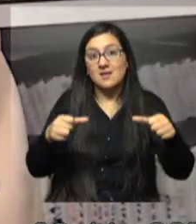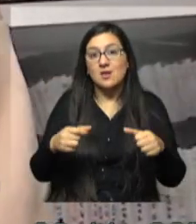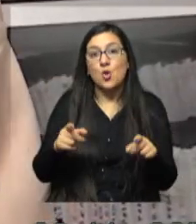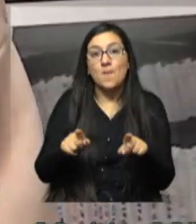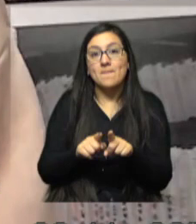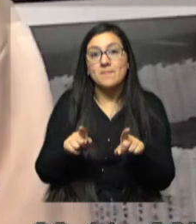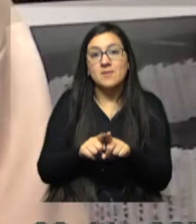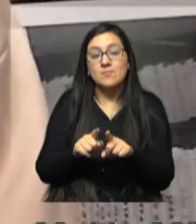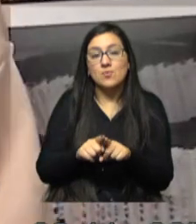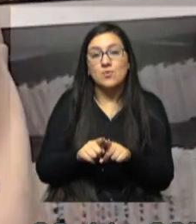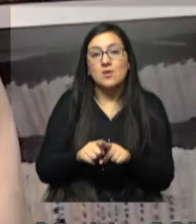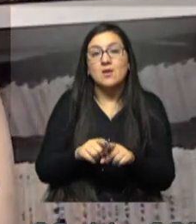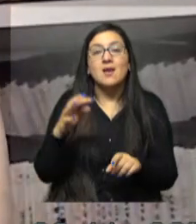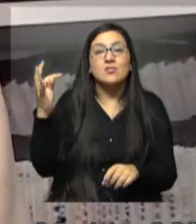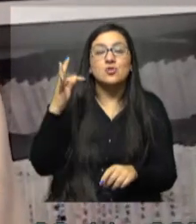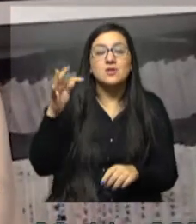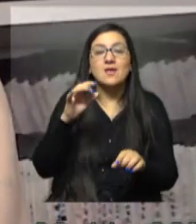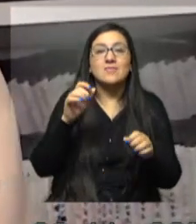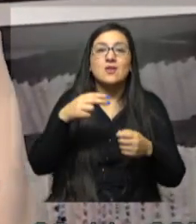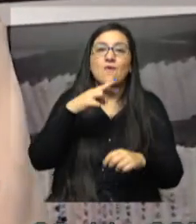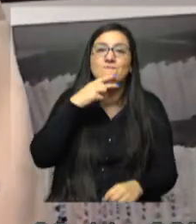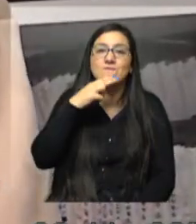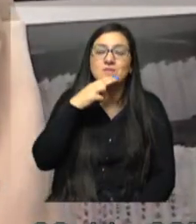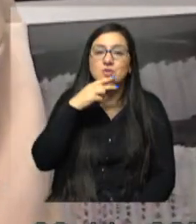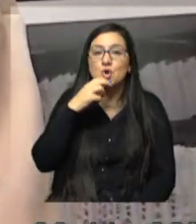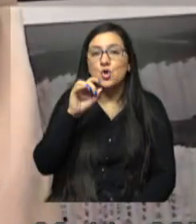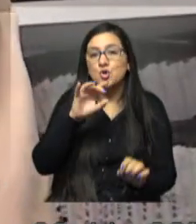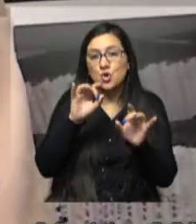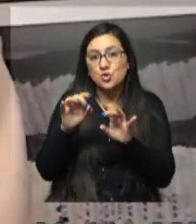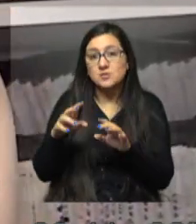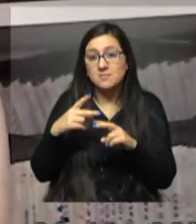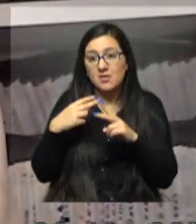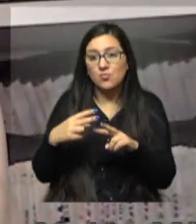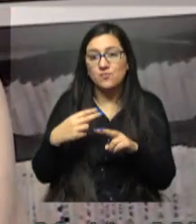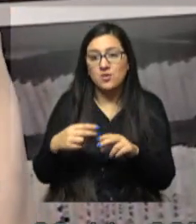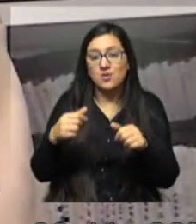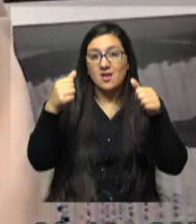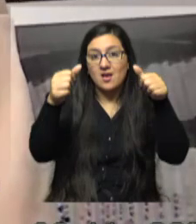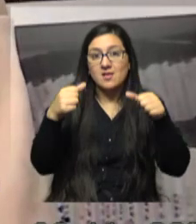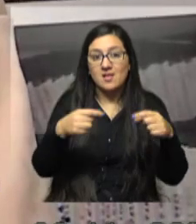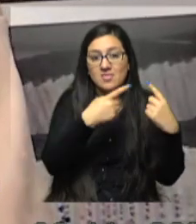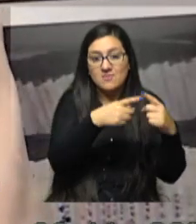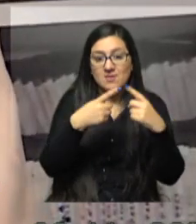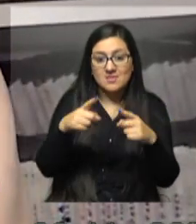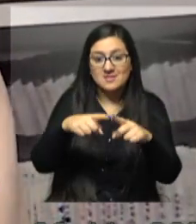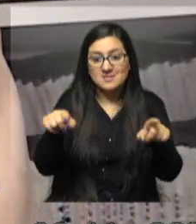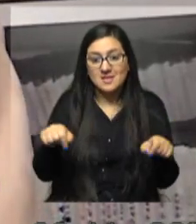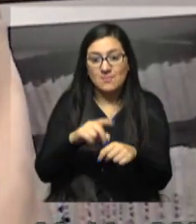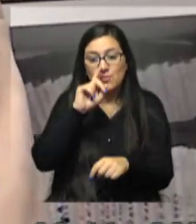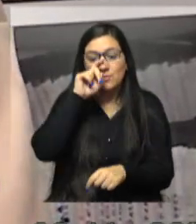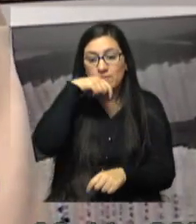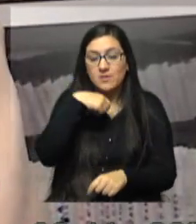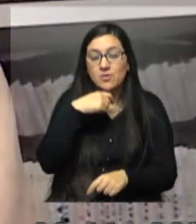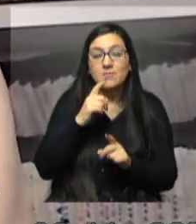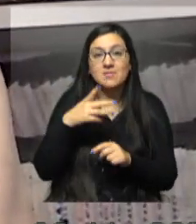pasó con La teoría de los virus rotos, con Mateína, producciones muy recientes que se mantuvieron en cartel en distintas salas de Montevideo y el interior durante